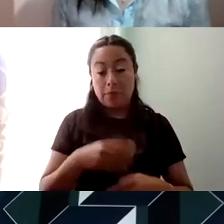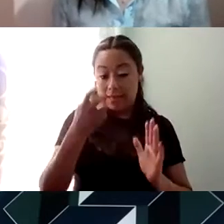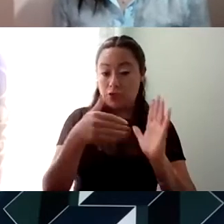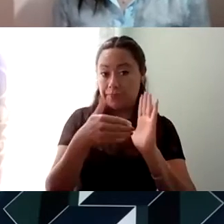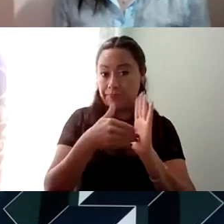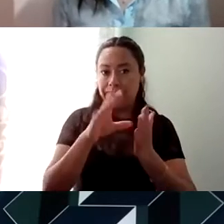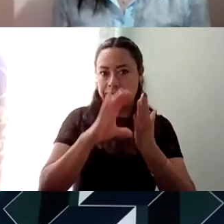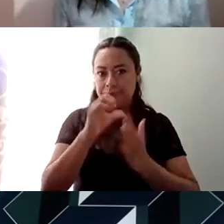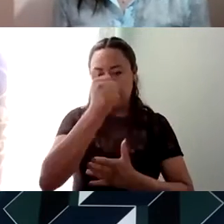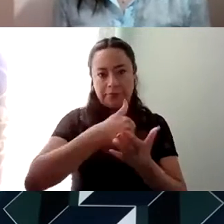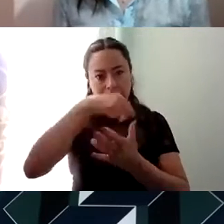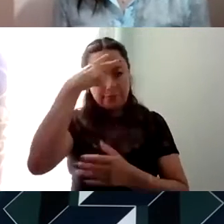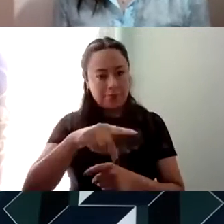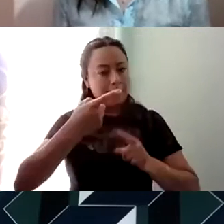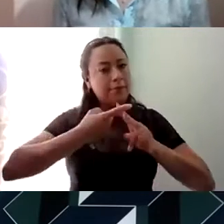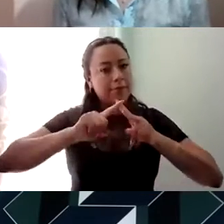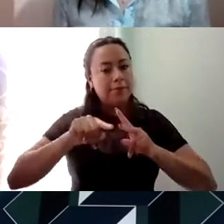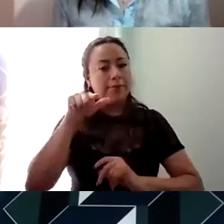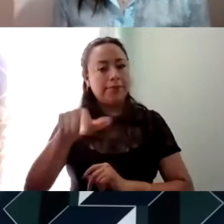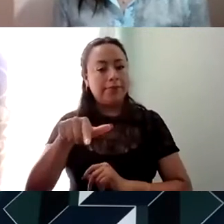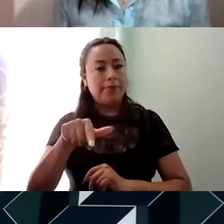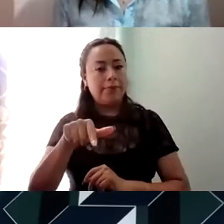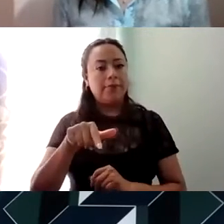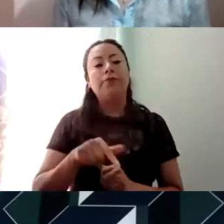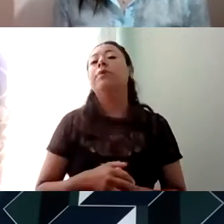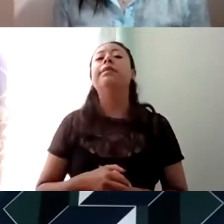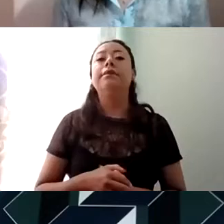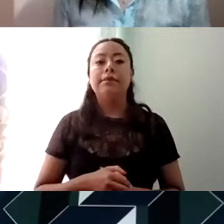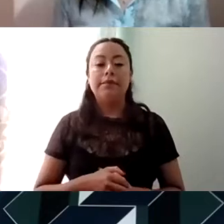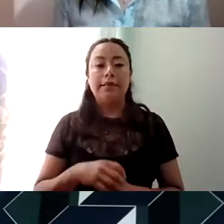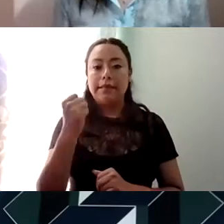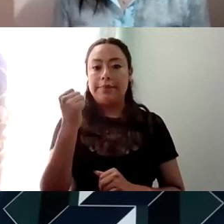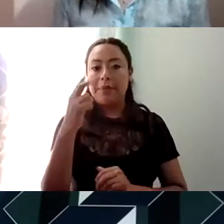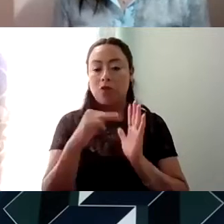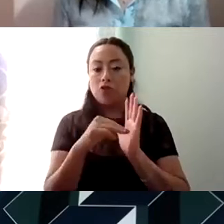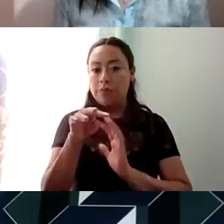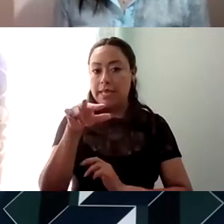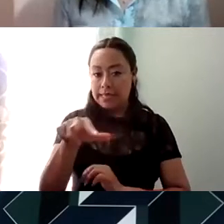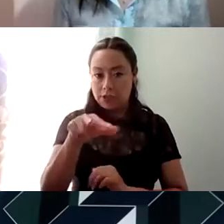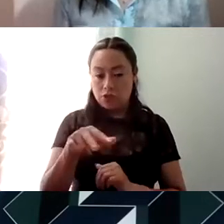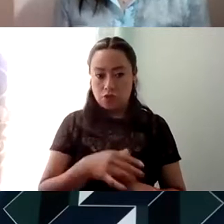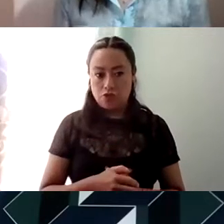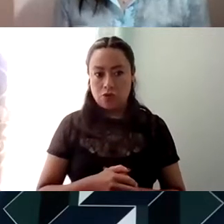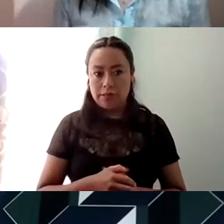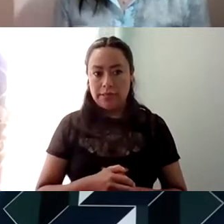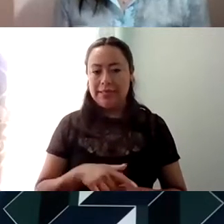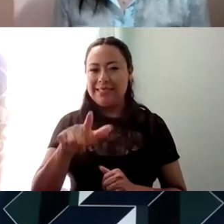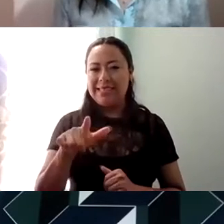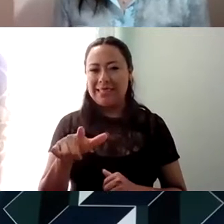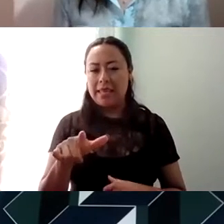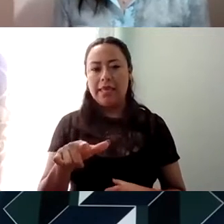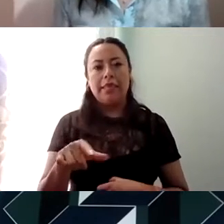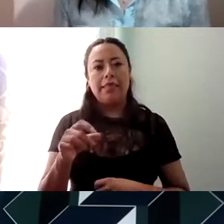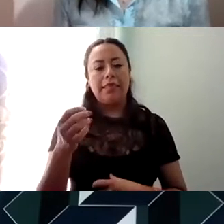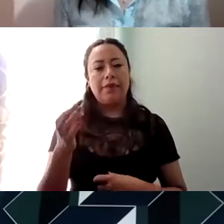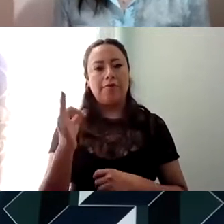México, que entró en vigor el 17 de septiembre de 2018. En ella se plasmó en la Carta de Derechos, que contiene todo un conjunto de estos,